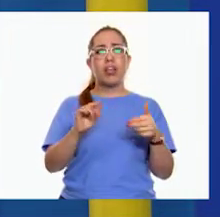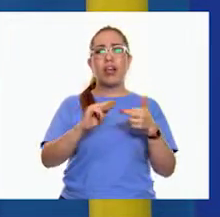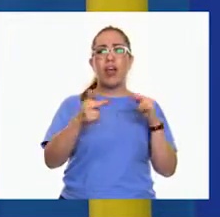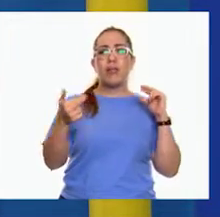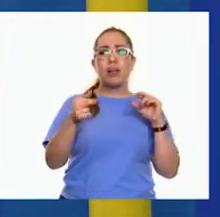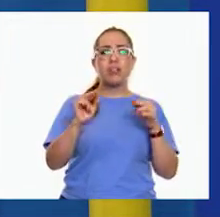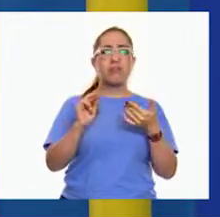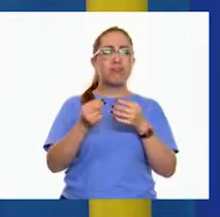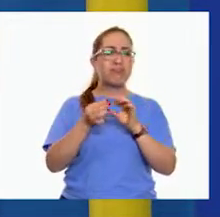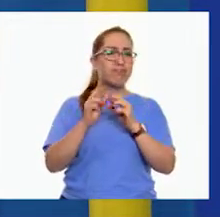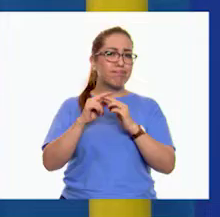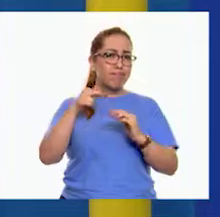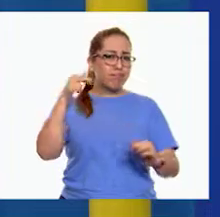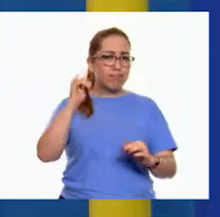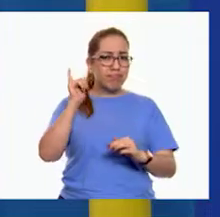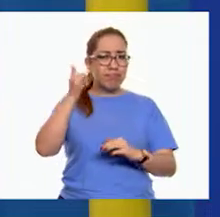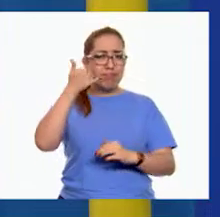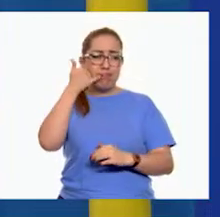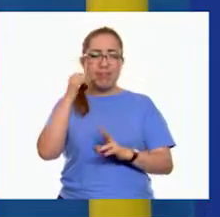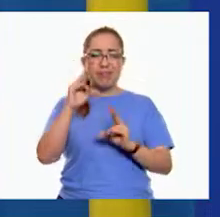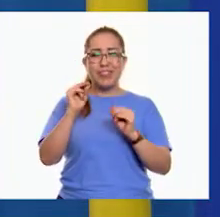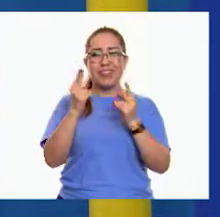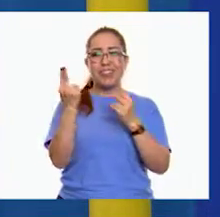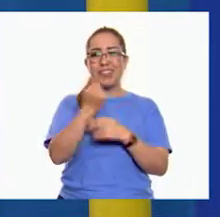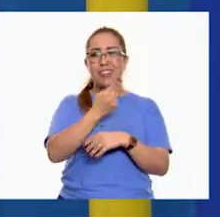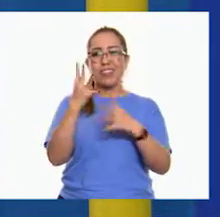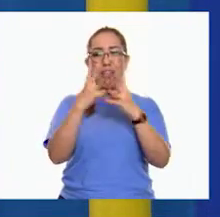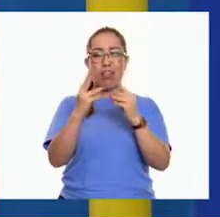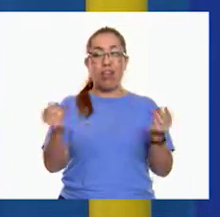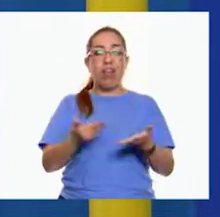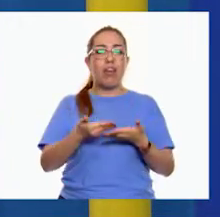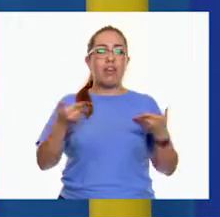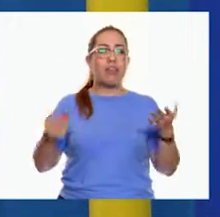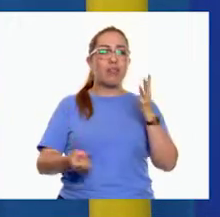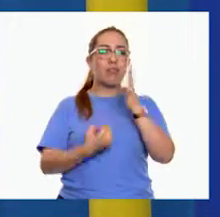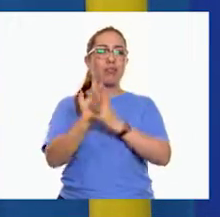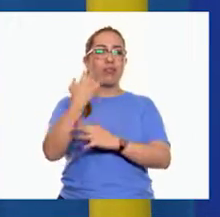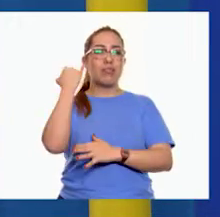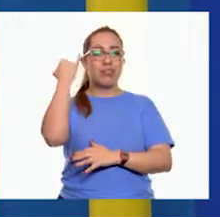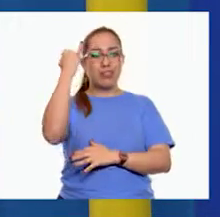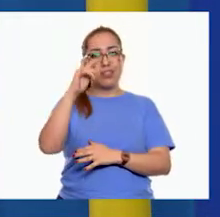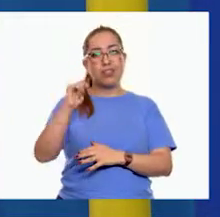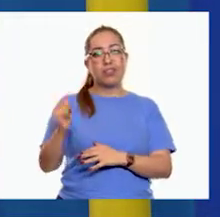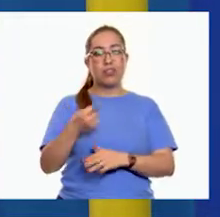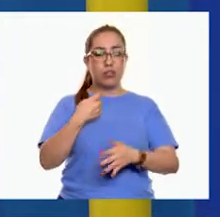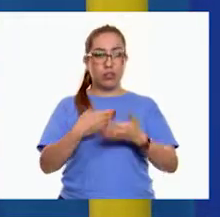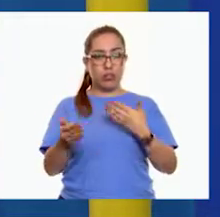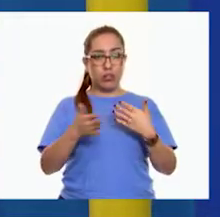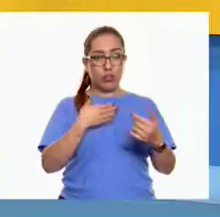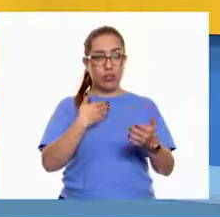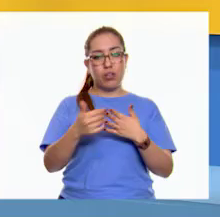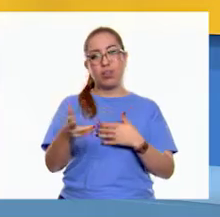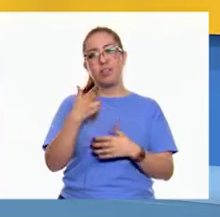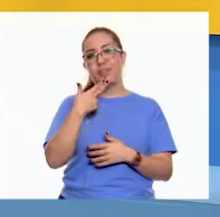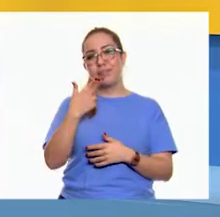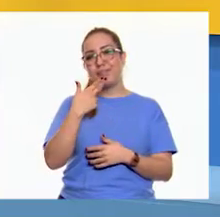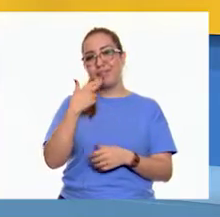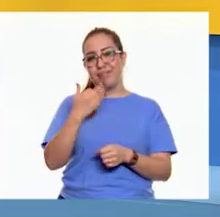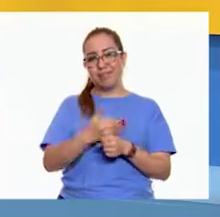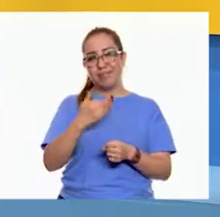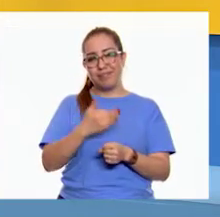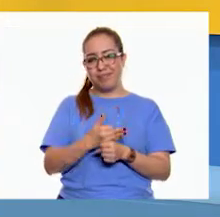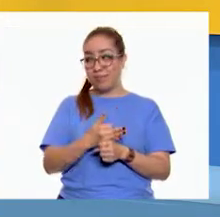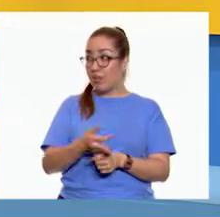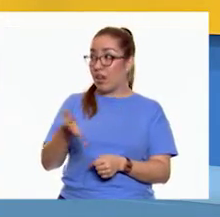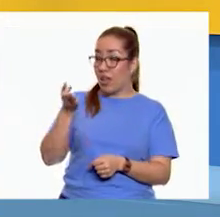para conectarse y dio la bienvenida a la tecnología inalámbrica y una transmisión de datos de alta velocidad.